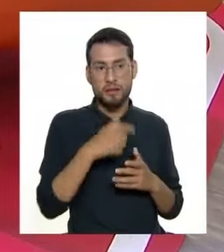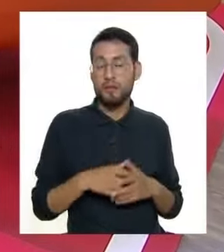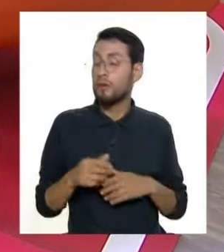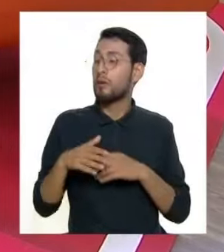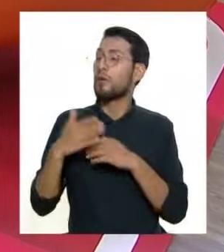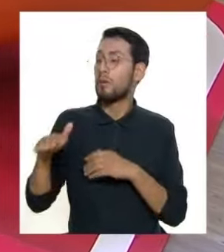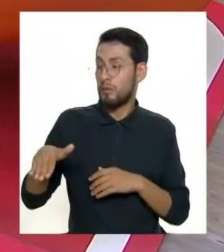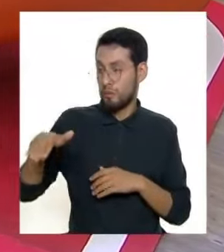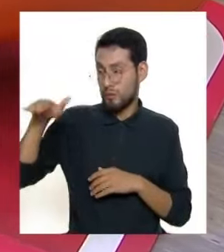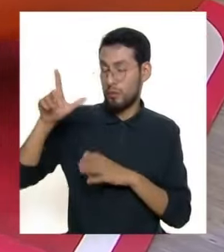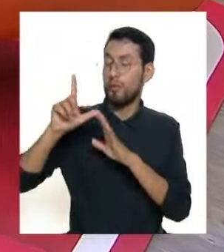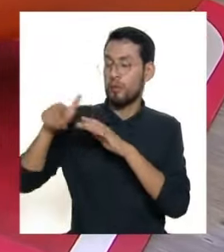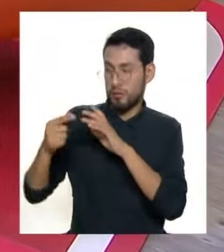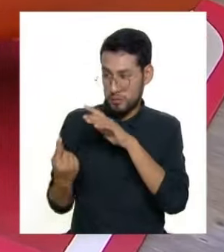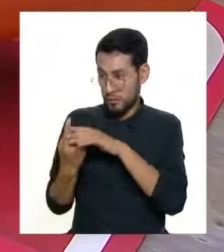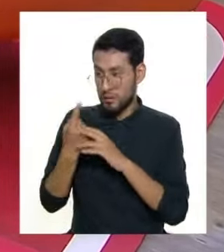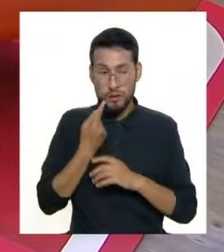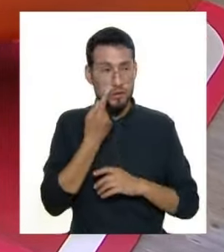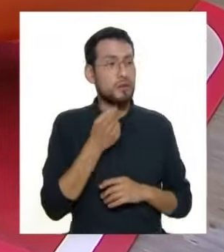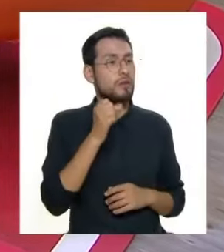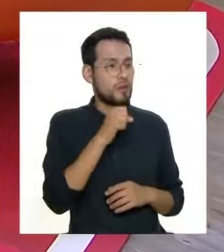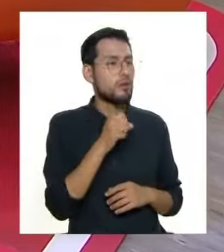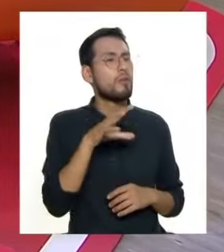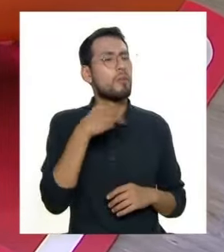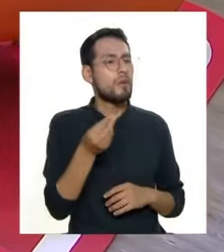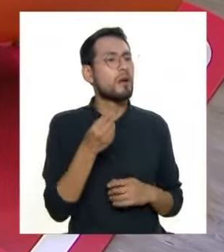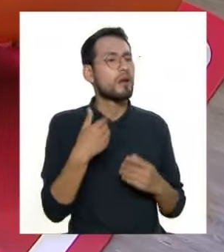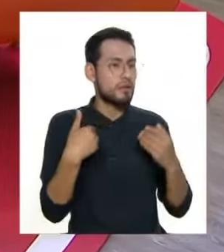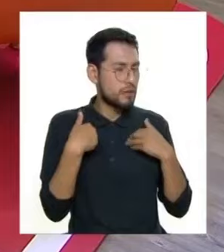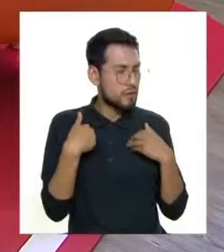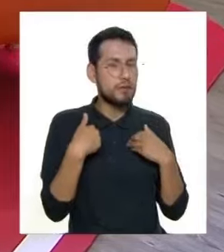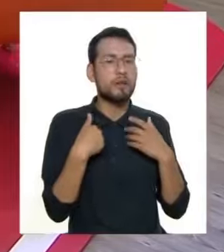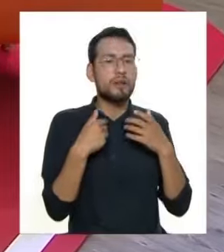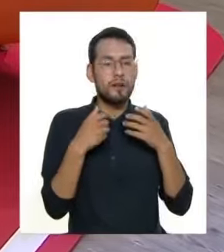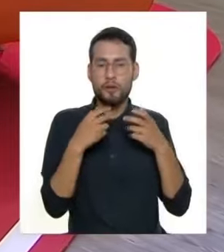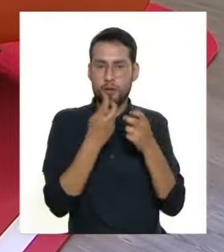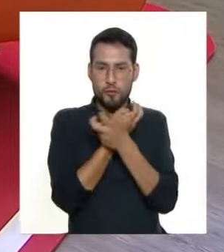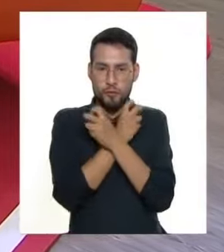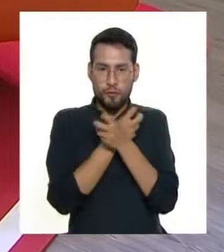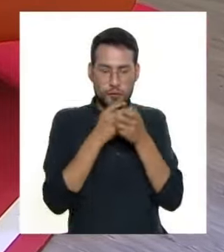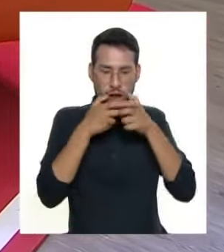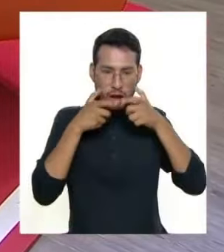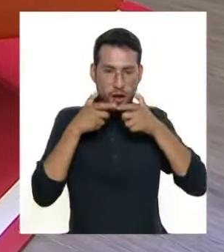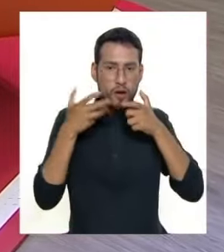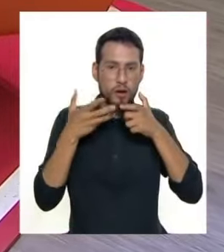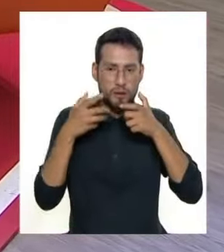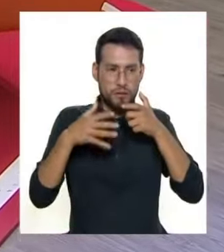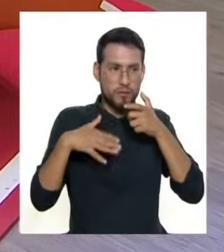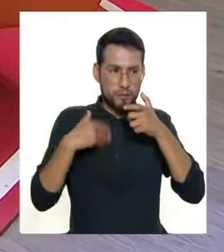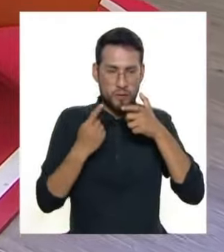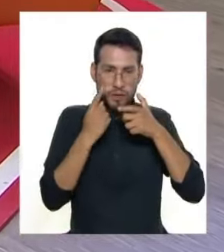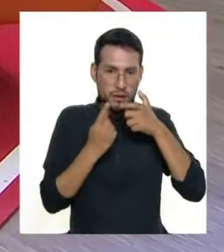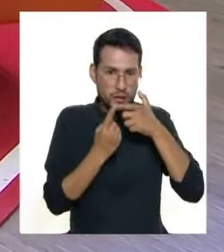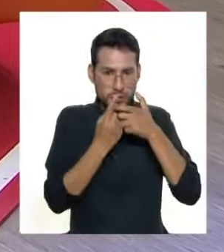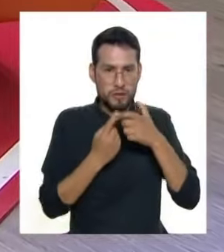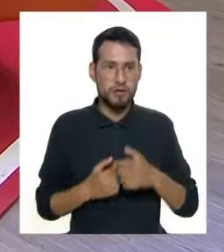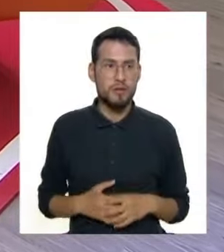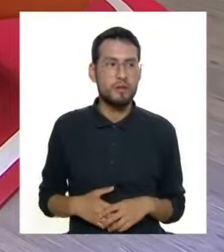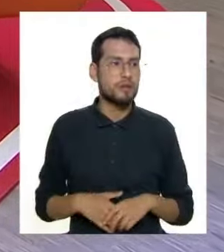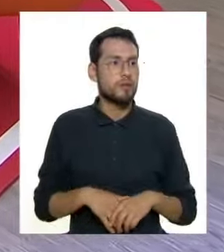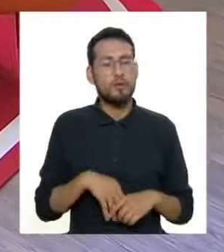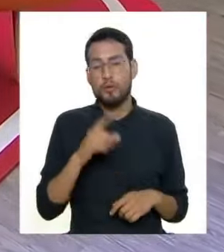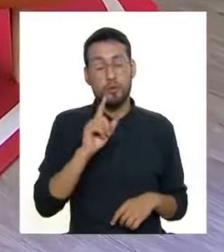cuando crezca, ya se le puede poner el implante. Sí, porque ya tenemos en sí la conformación del hueso y ya sabemos dónde exactamente podríamos colocar el implante. Claro.